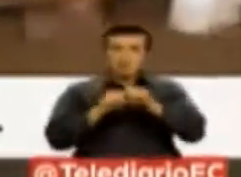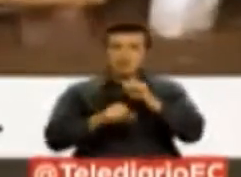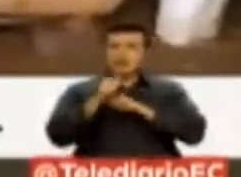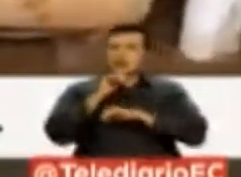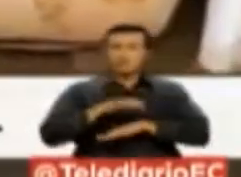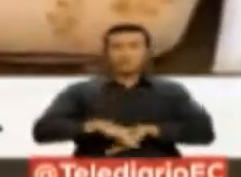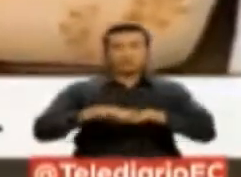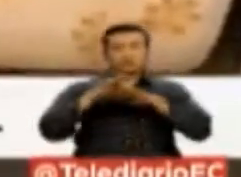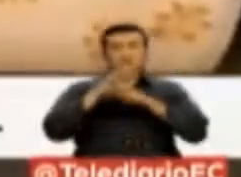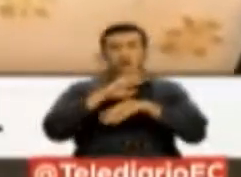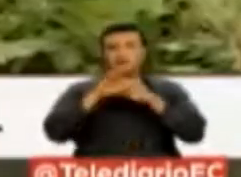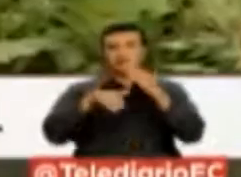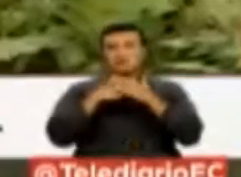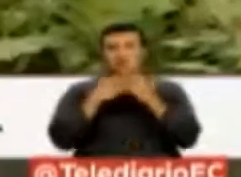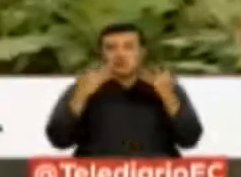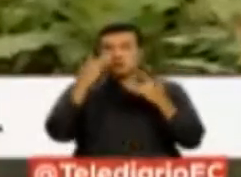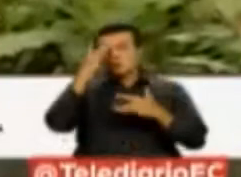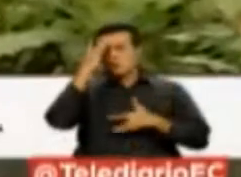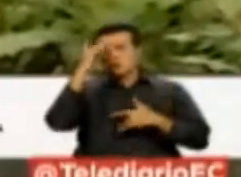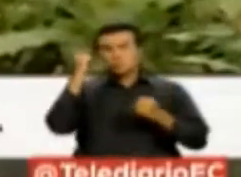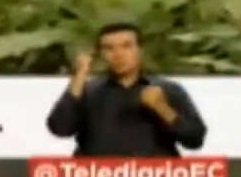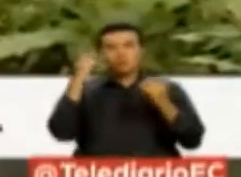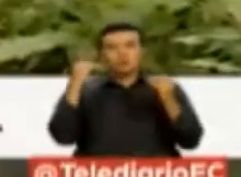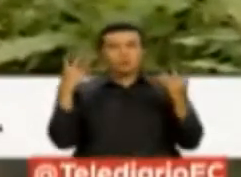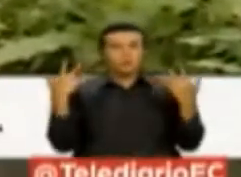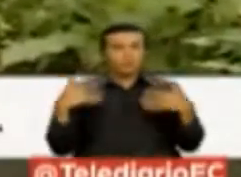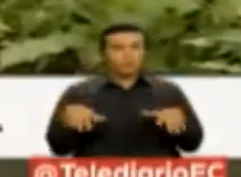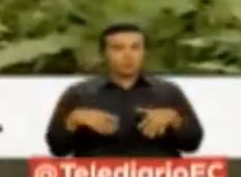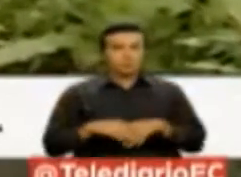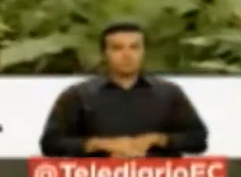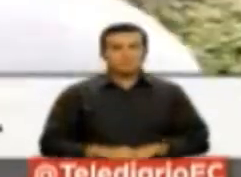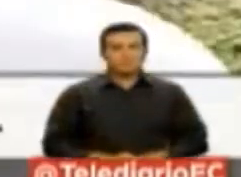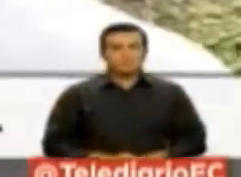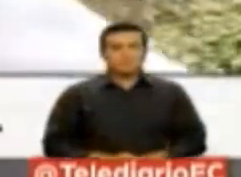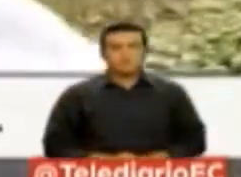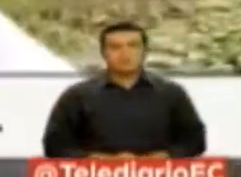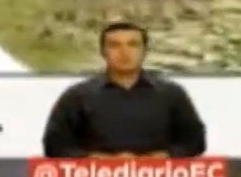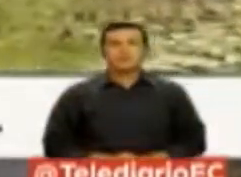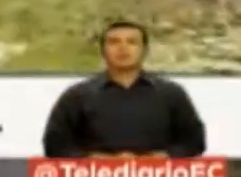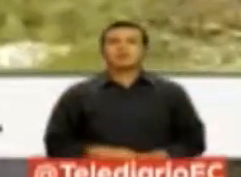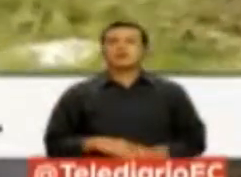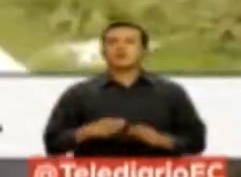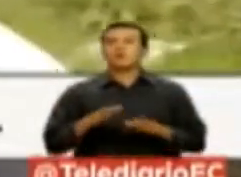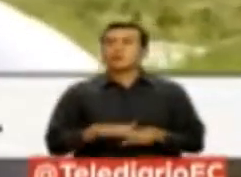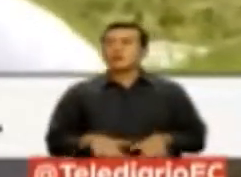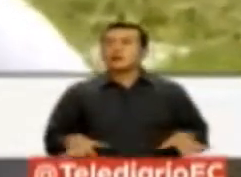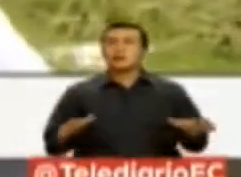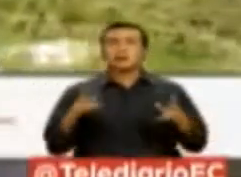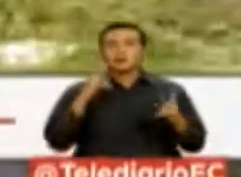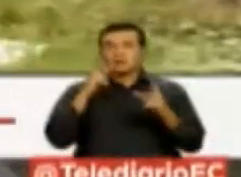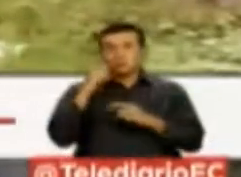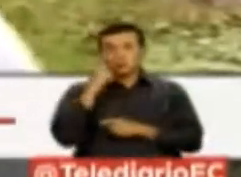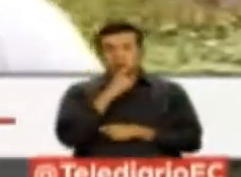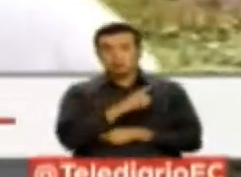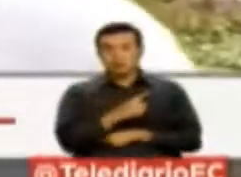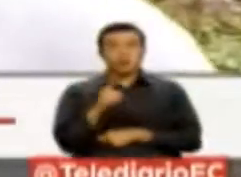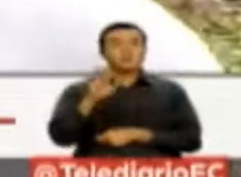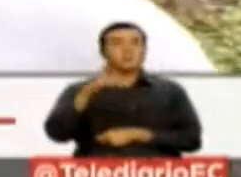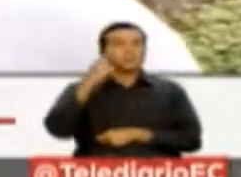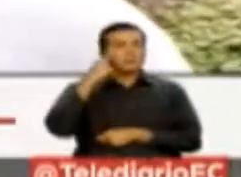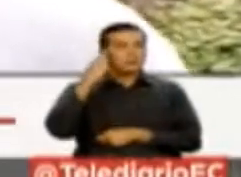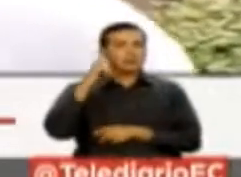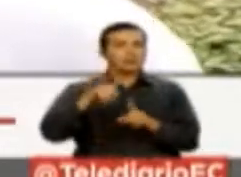enseres dañados y hasta enfermedades propias de la época se mete la casa se meten a parte de la dieta nena todavía de